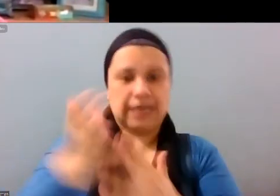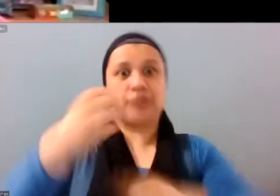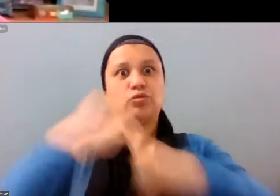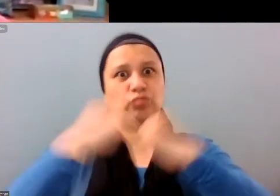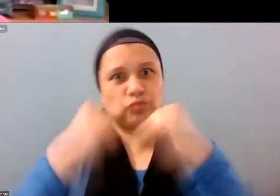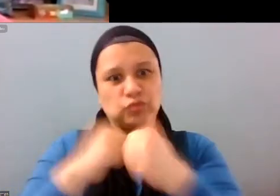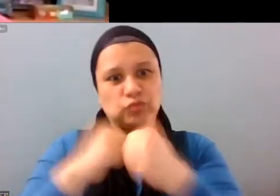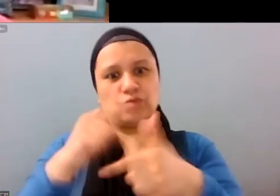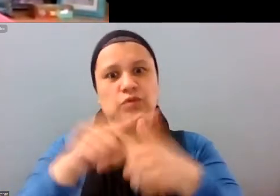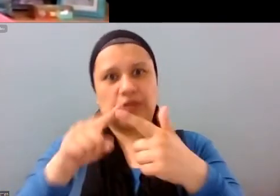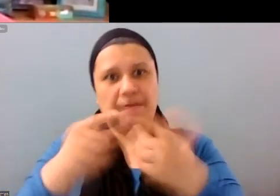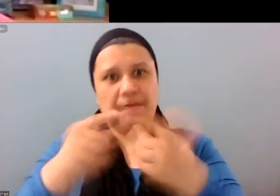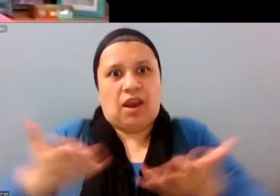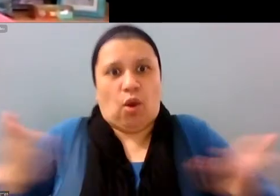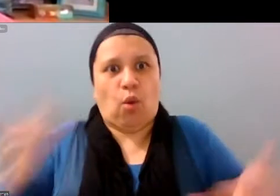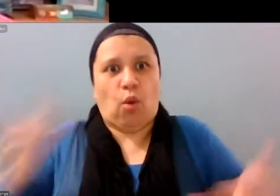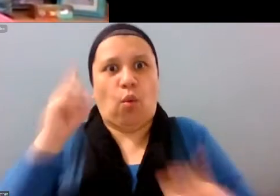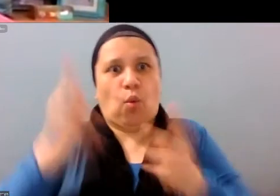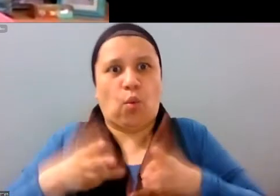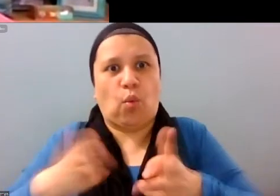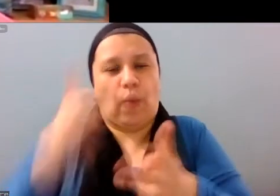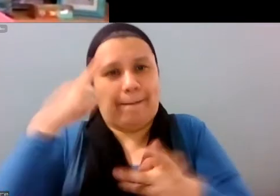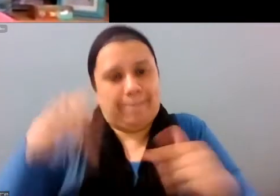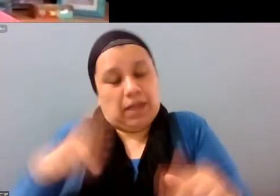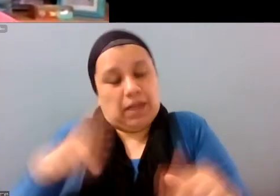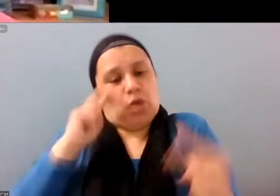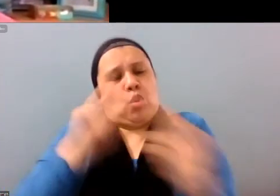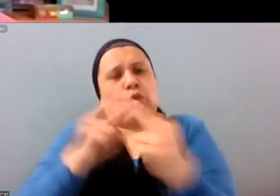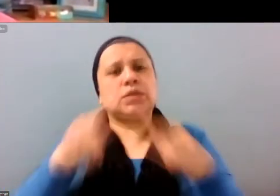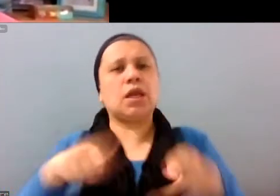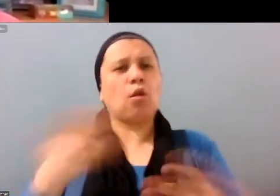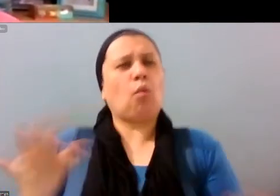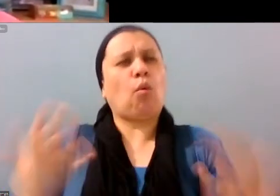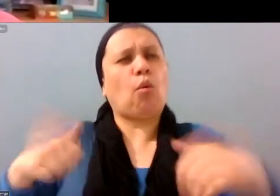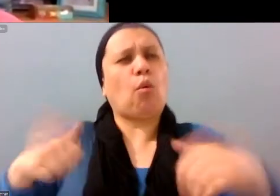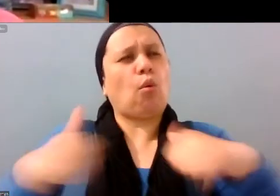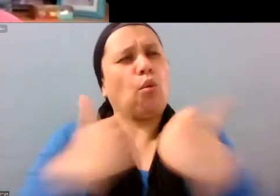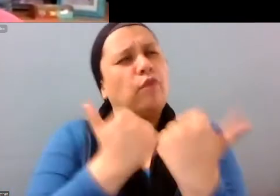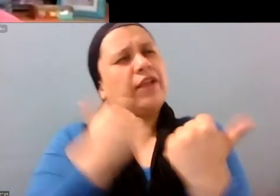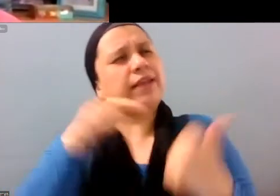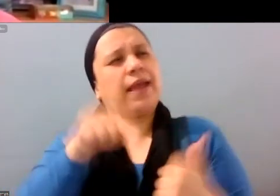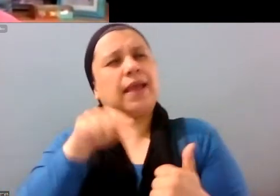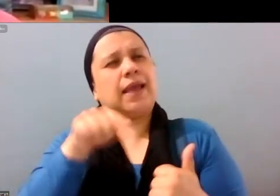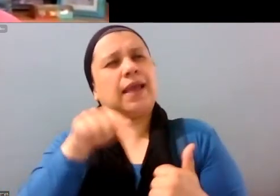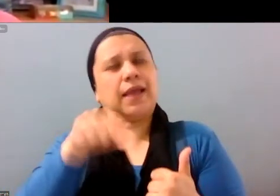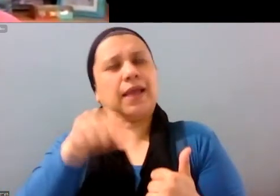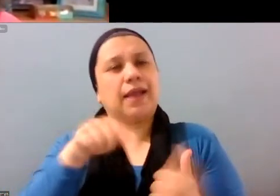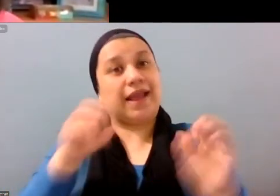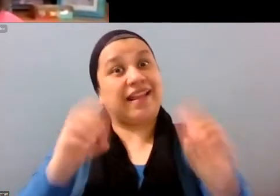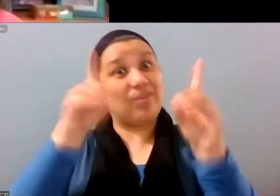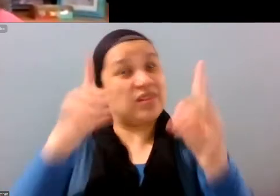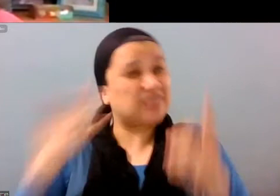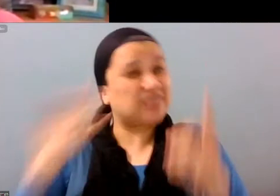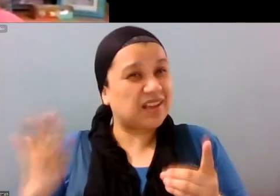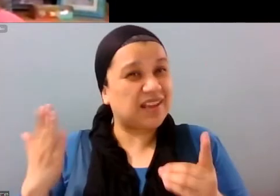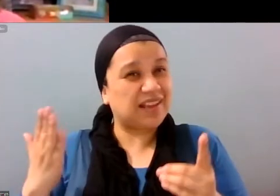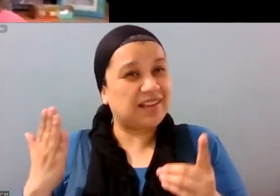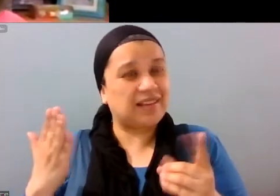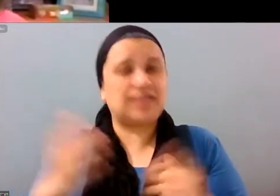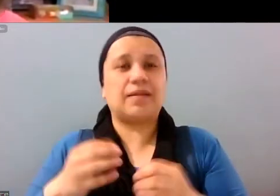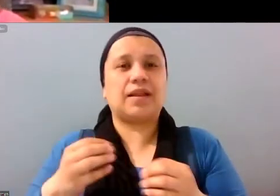herramientas que deben conocer para enfrentar precisamente una educación mediada y que